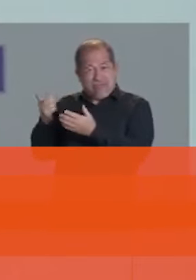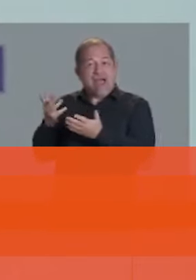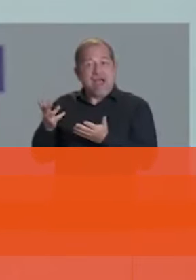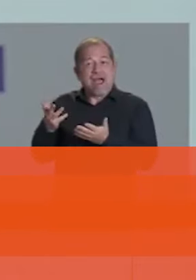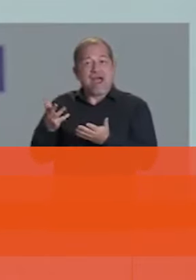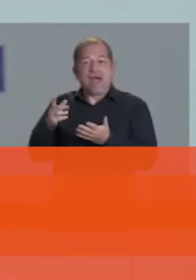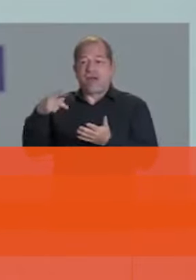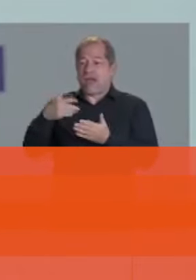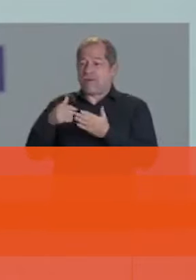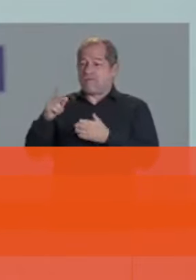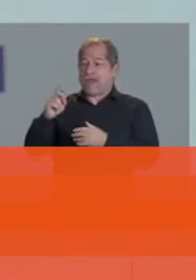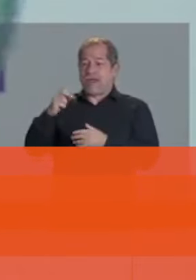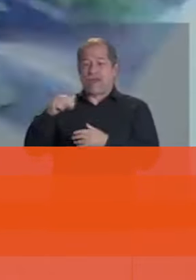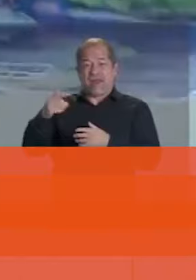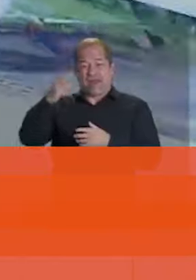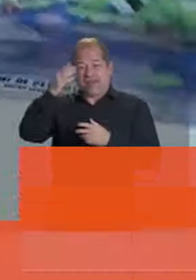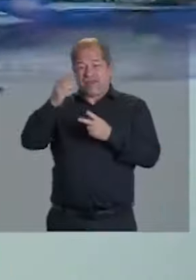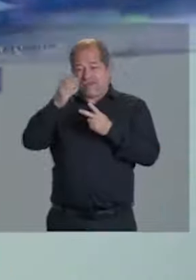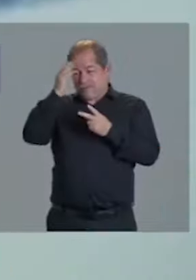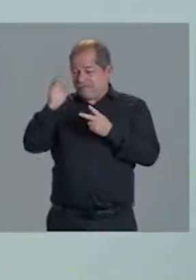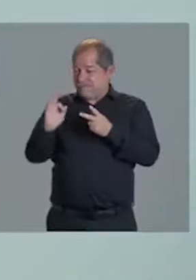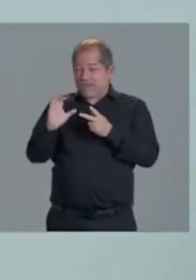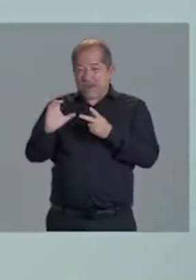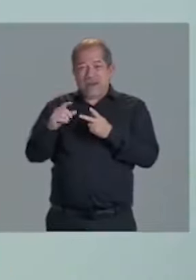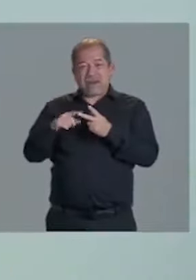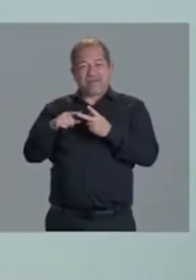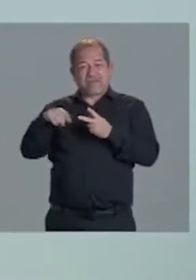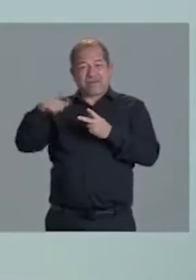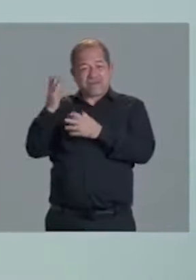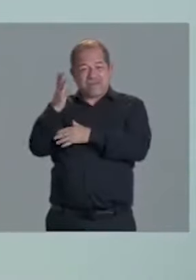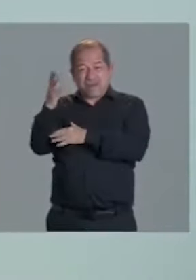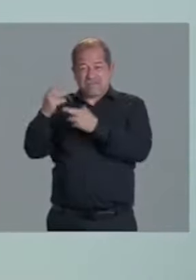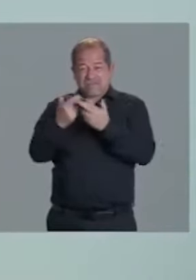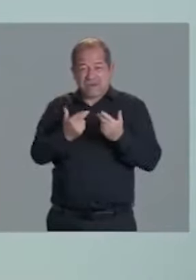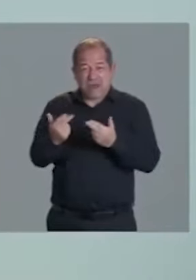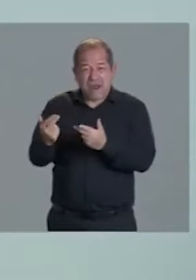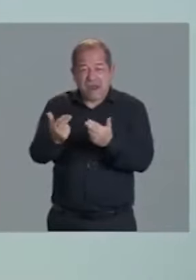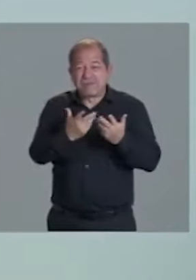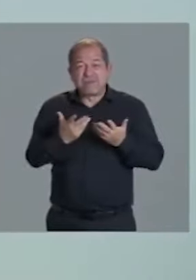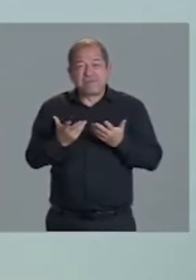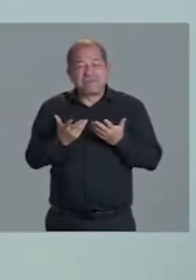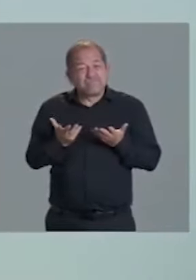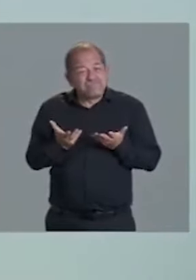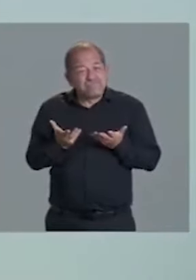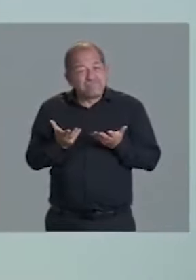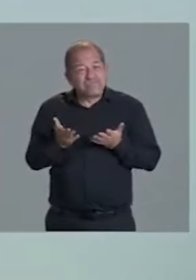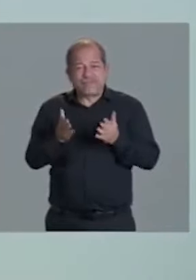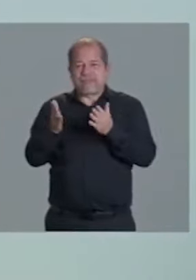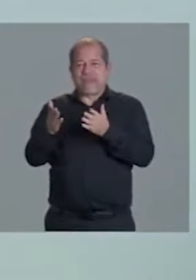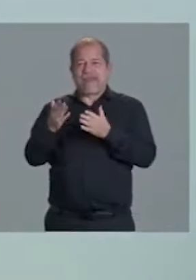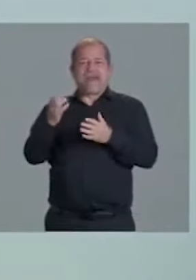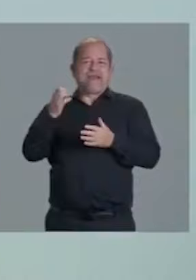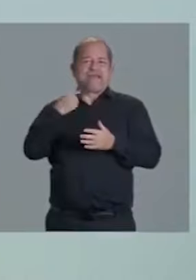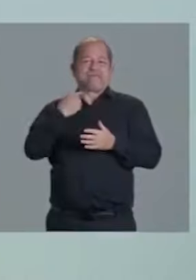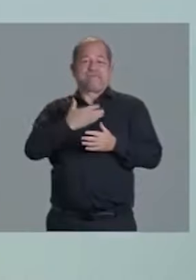Calderón. El derrame de petróleo en Cadereyta que se dio durante la administración de Peña Nieto.